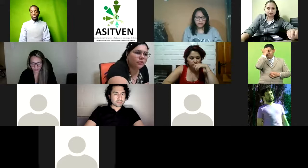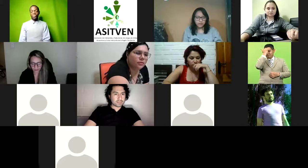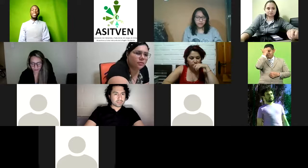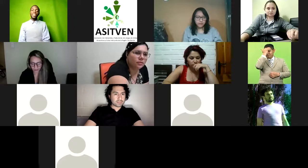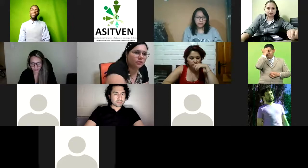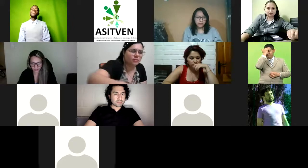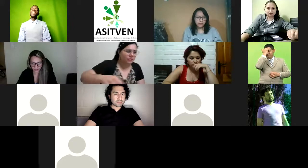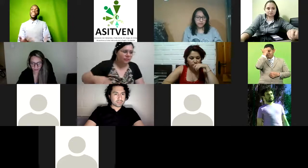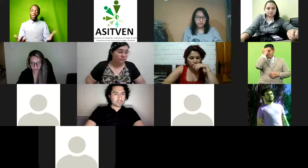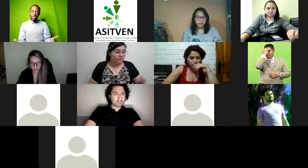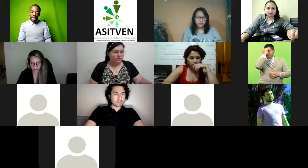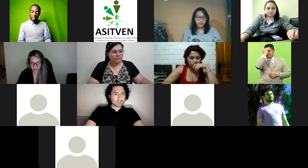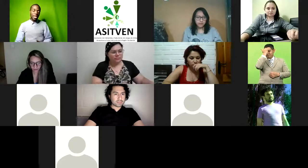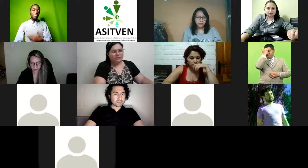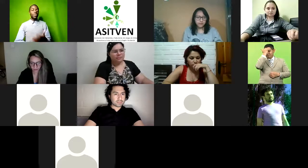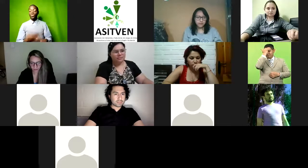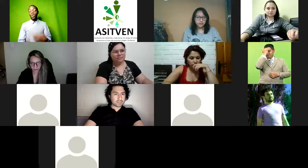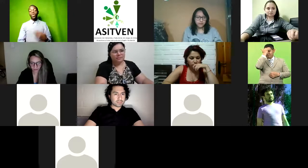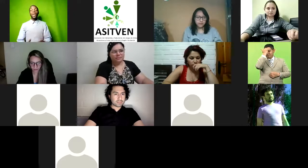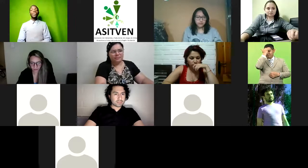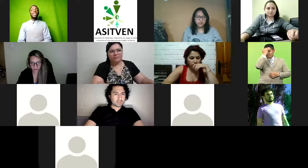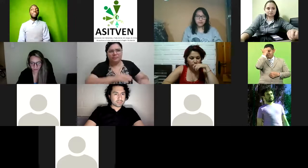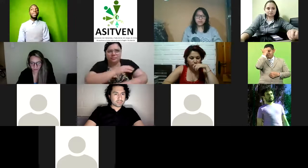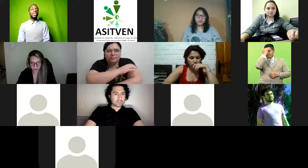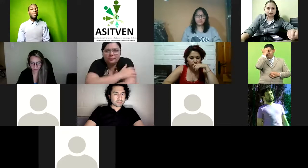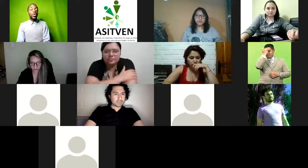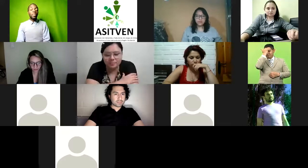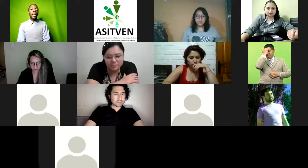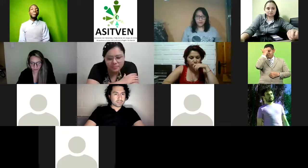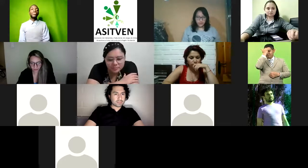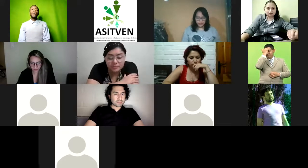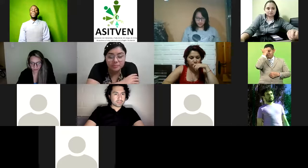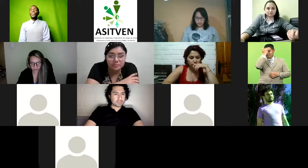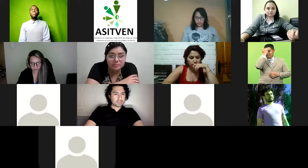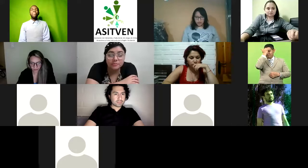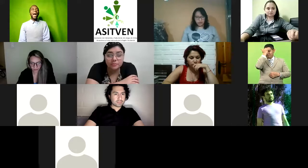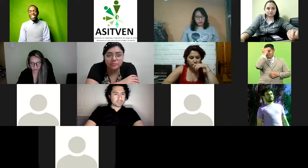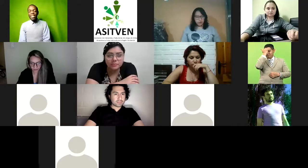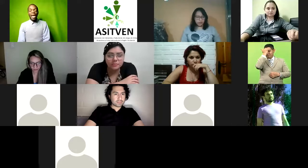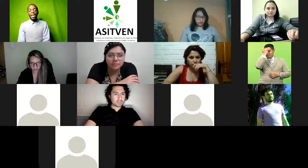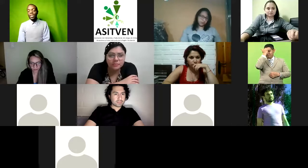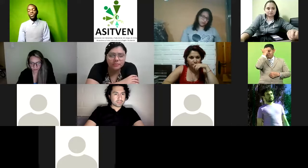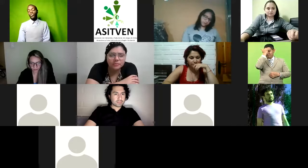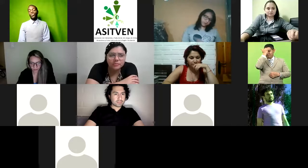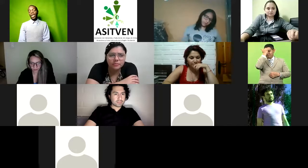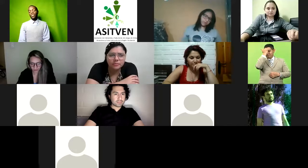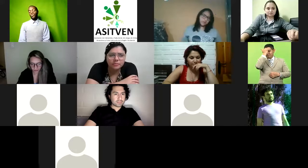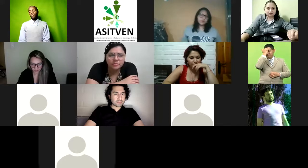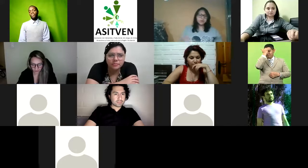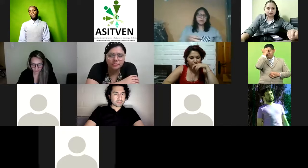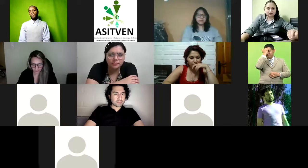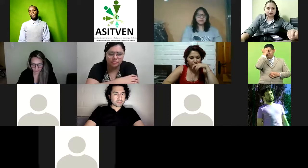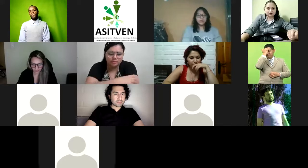modelos. Si no, como siempre tenemos, o somos humanos que siempre estamos muy ocupados, lo más ideal son 2